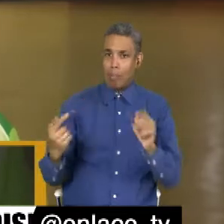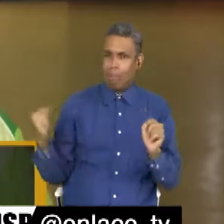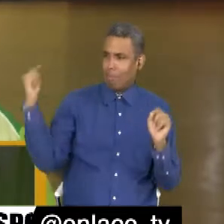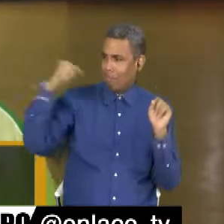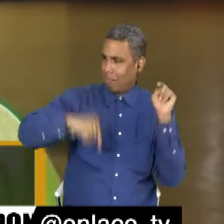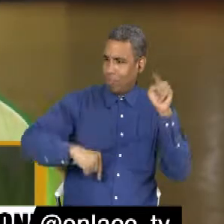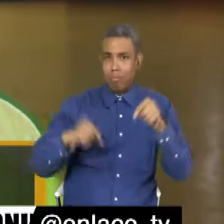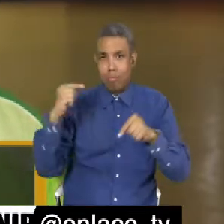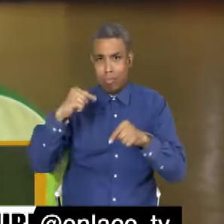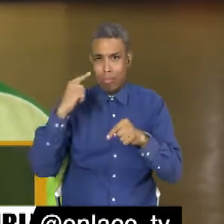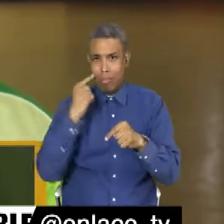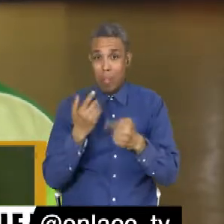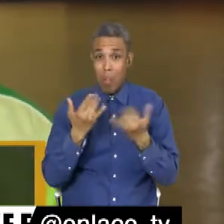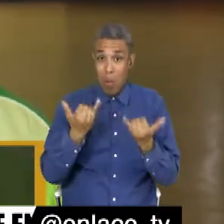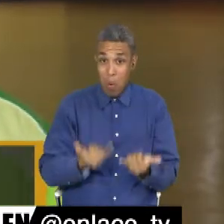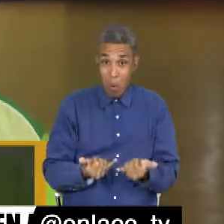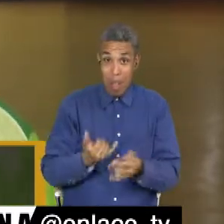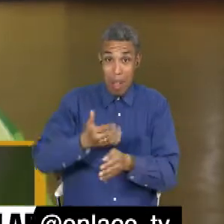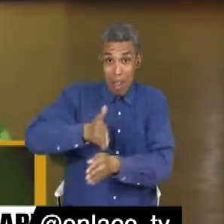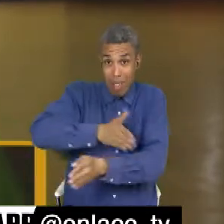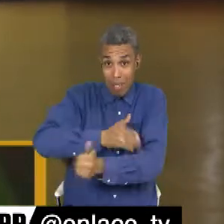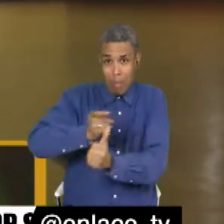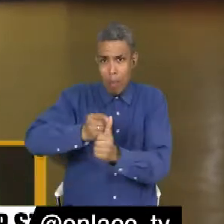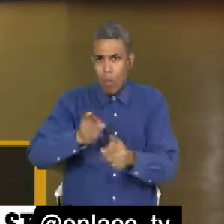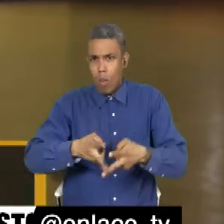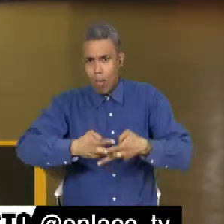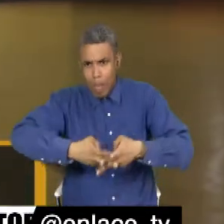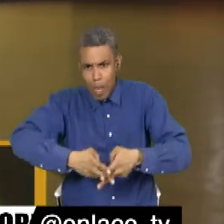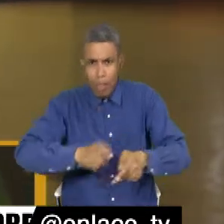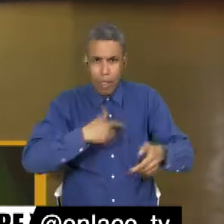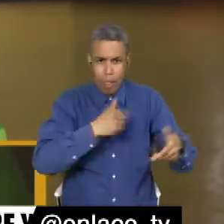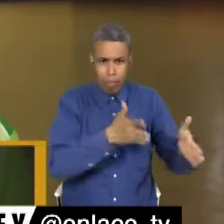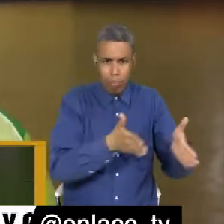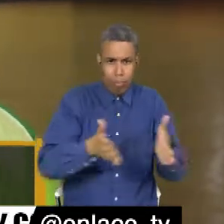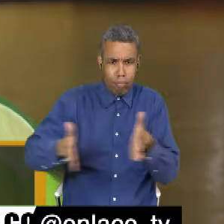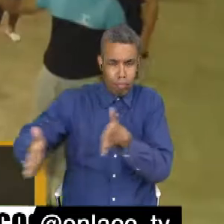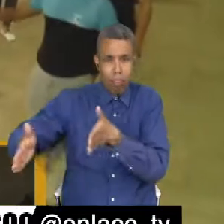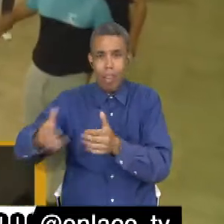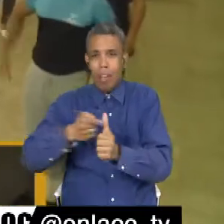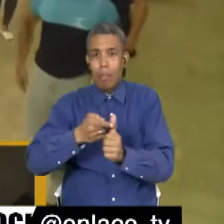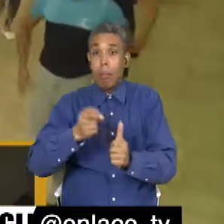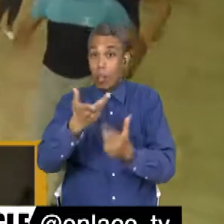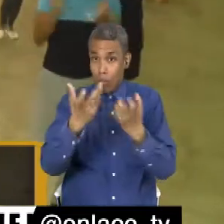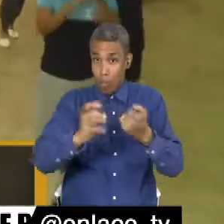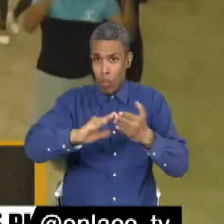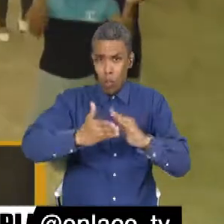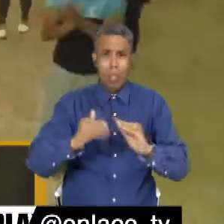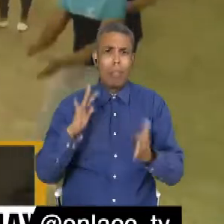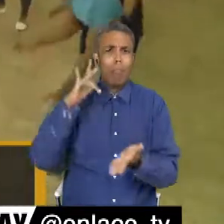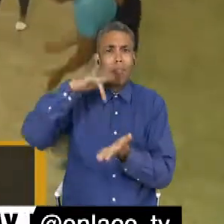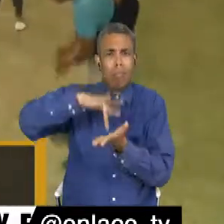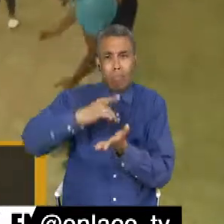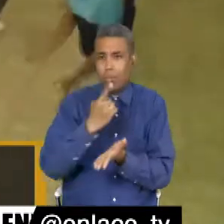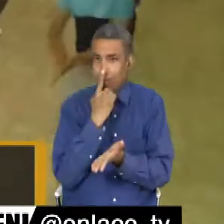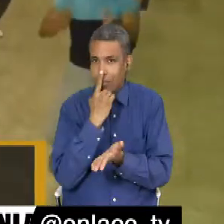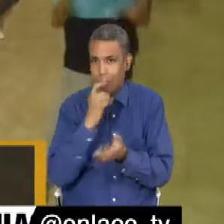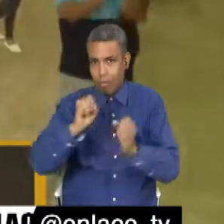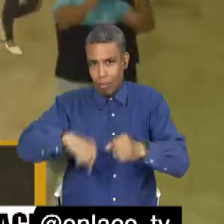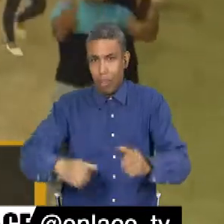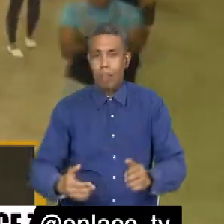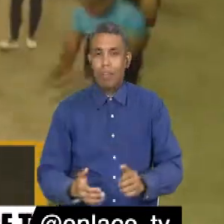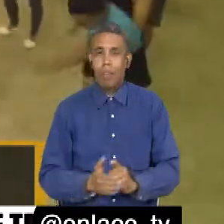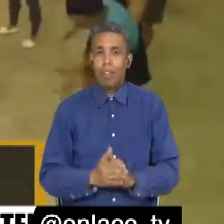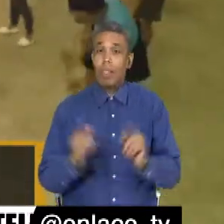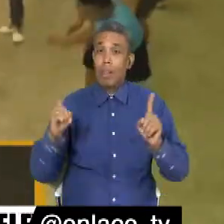la muestra, la gala, con las parejas invitadas y están cordialmente invitados a Barranca Bermeja. Este encuentro cuenta igualmente con una jornada académica